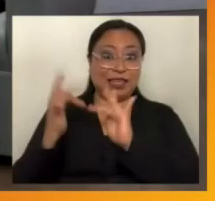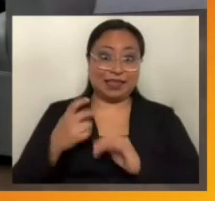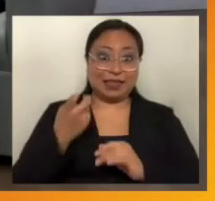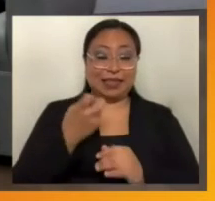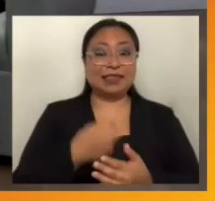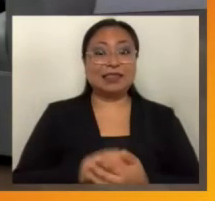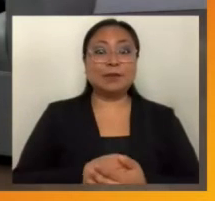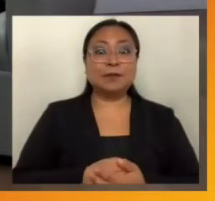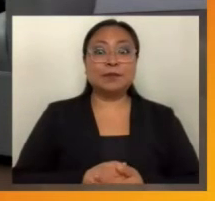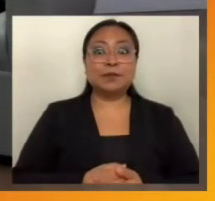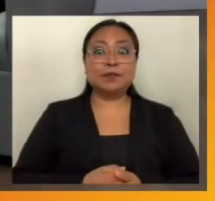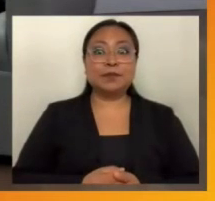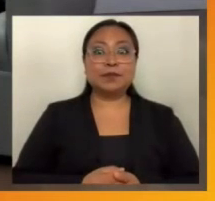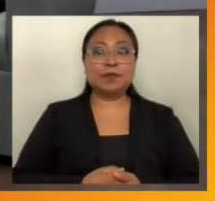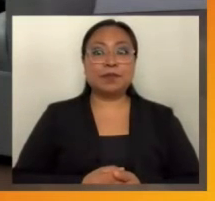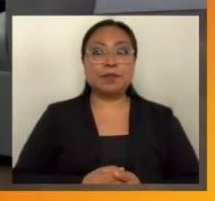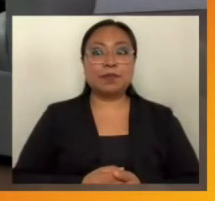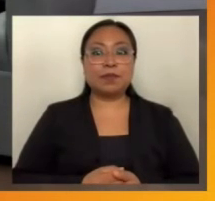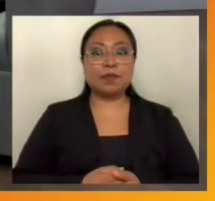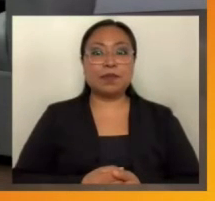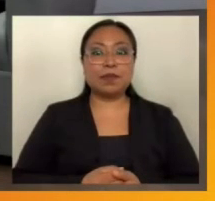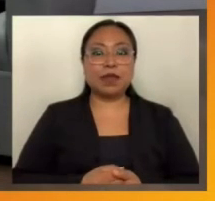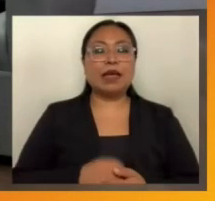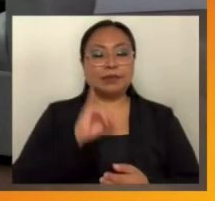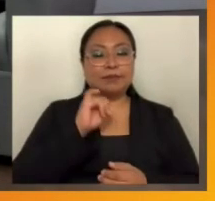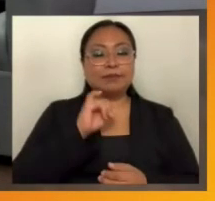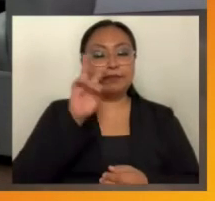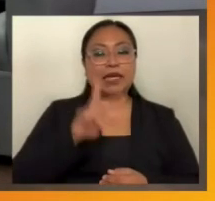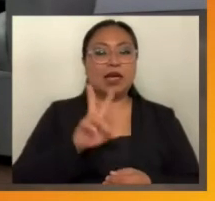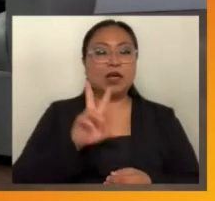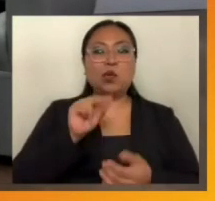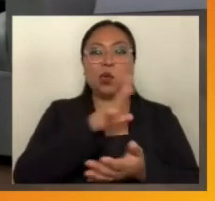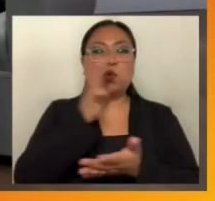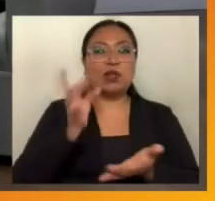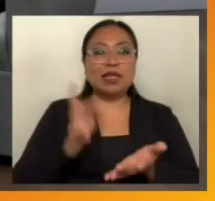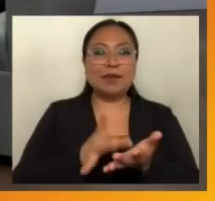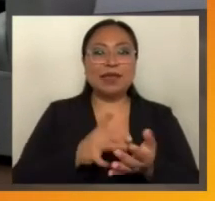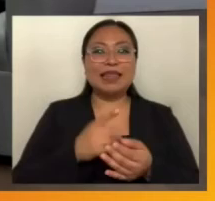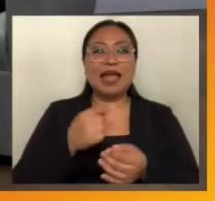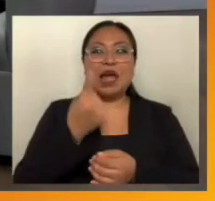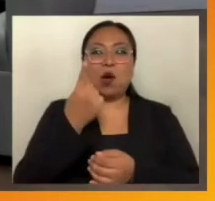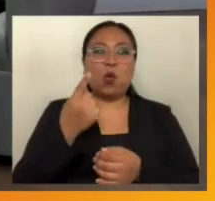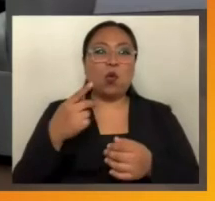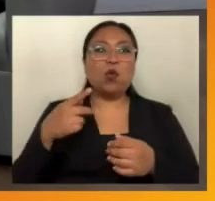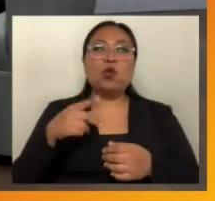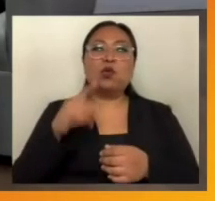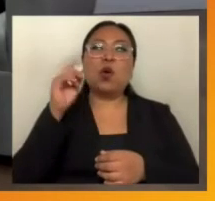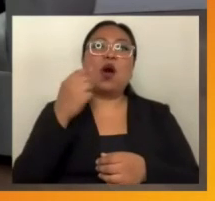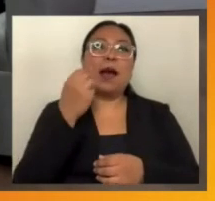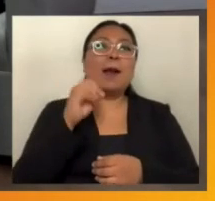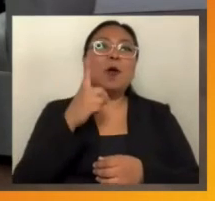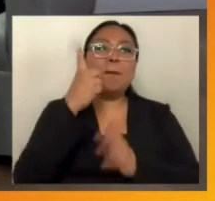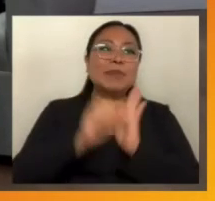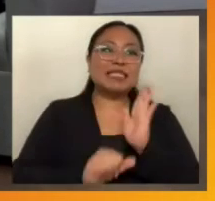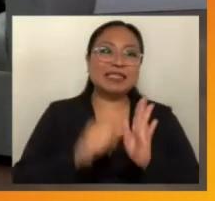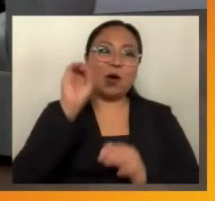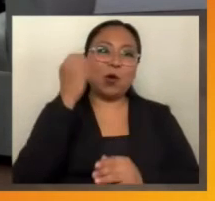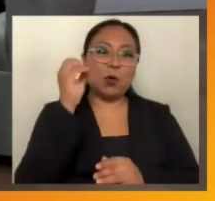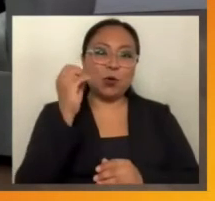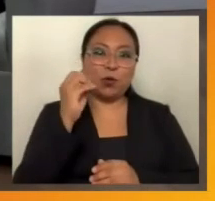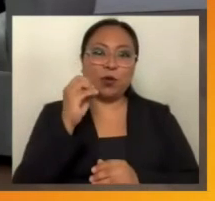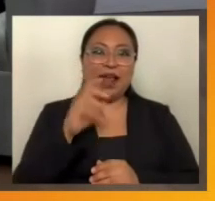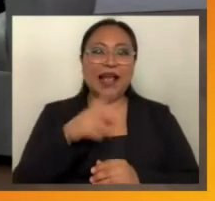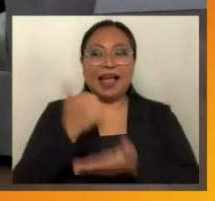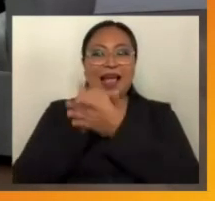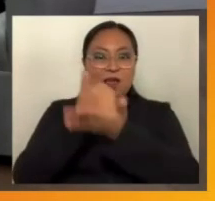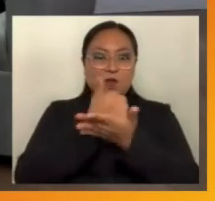pues sí, yo creo que es un tema que hay que estar tocando no solamente en los Octubres Rosas, sino todo el año. Exacto, y esto también me llevó a